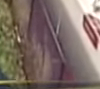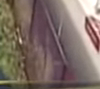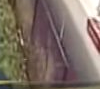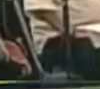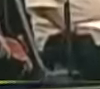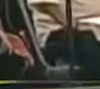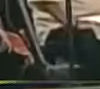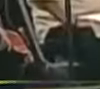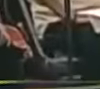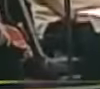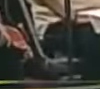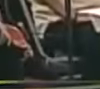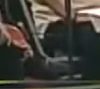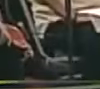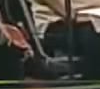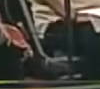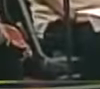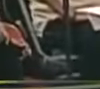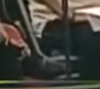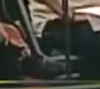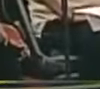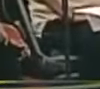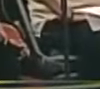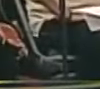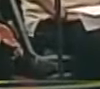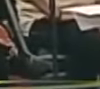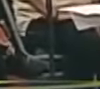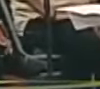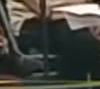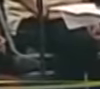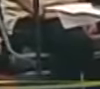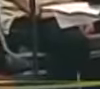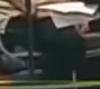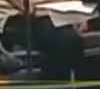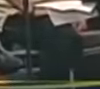Bosque, con el tema Fusión Latinoamericana.